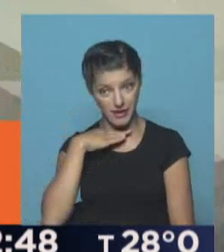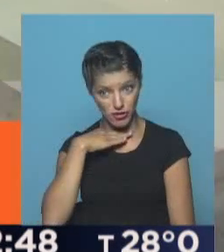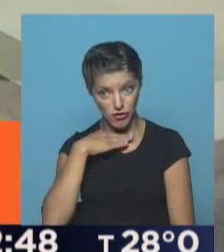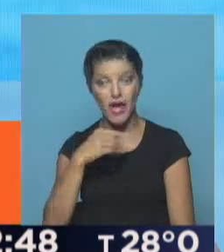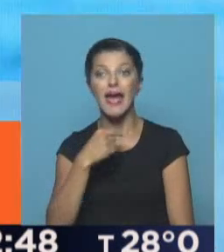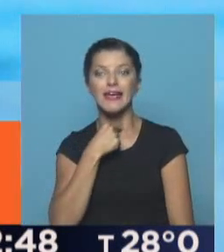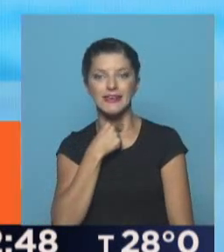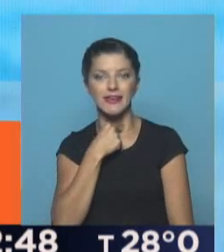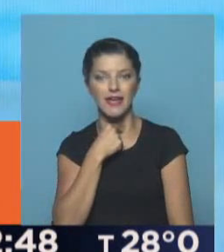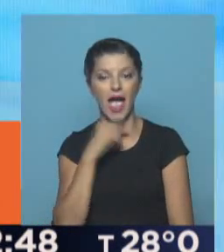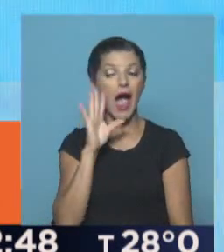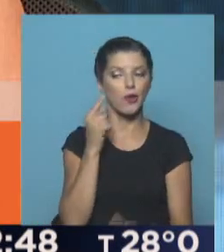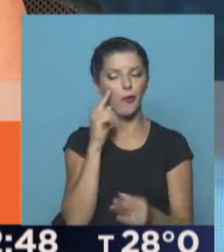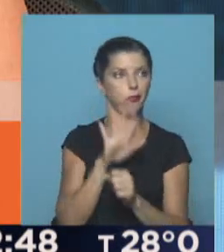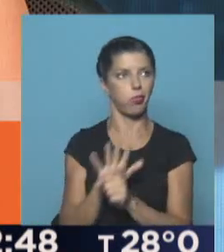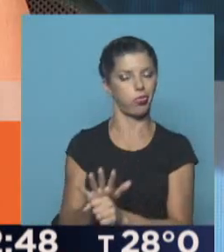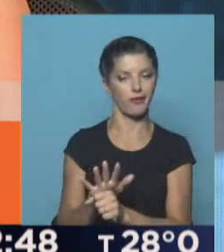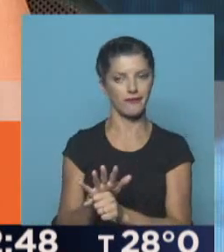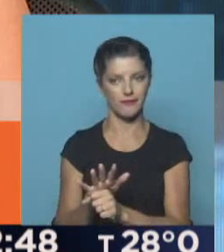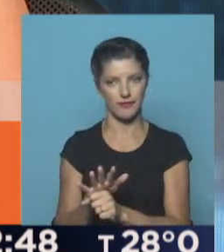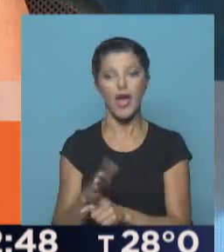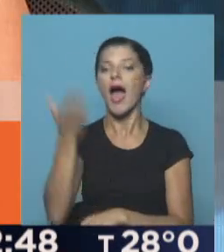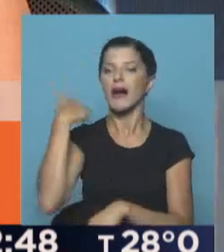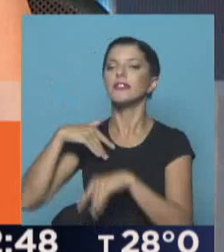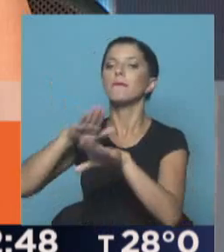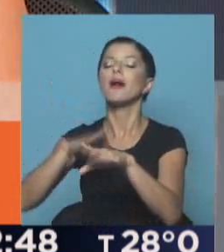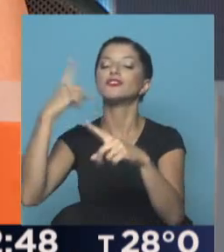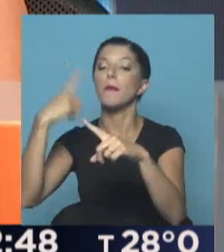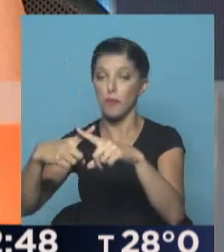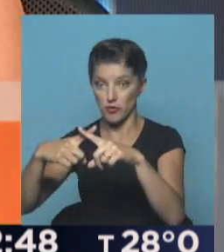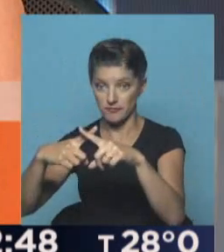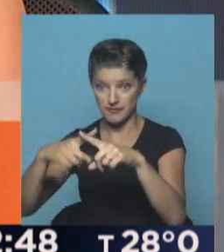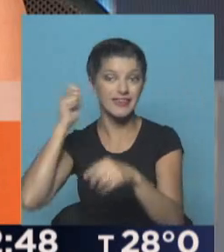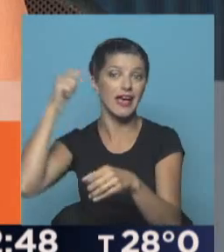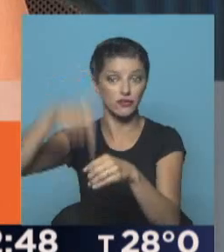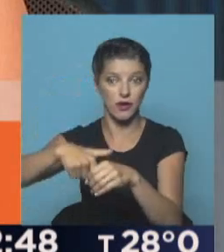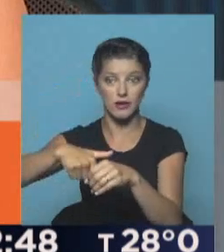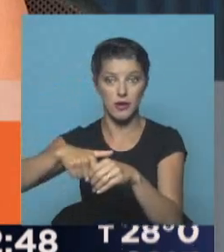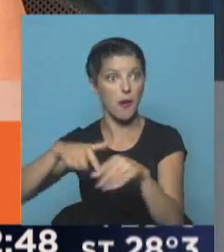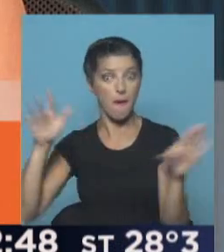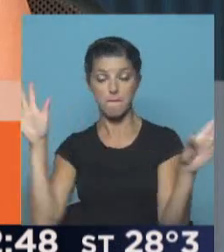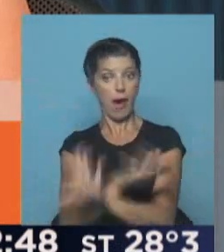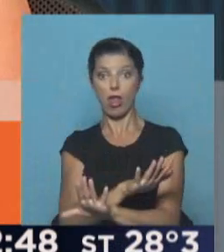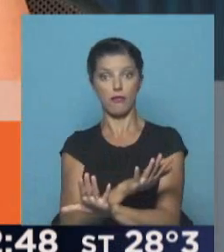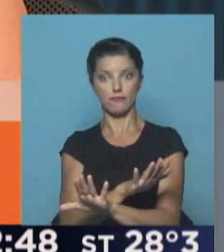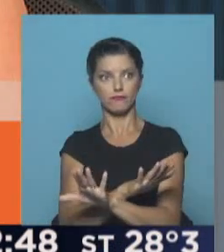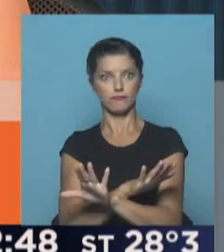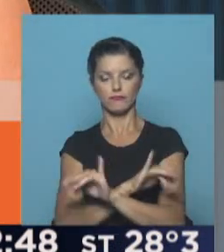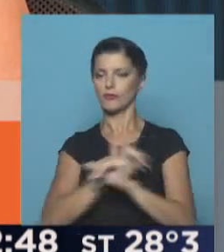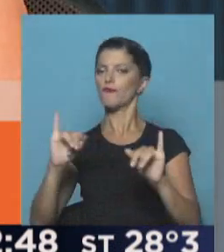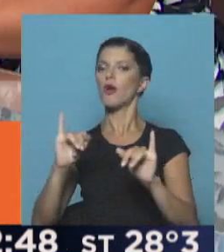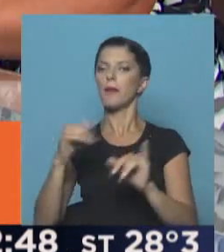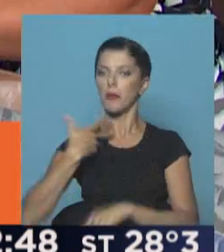distraer un punto... Estaba en las marchas por los gasolinazos y de pronto anuncia sorpresivamente